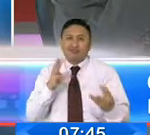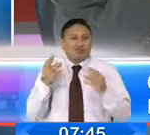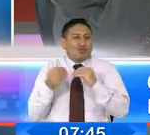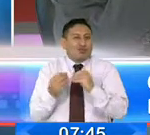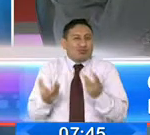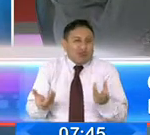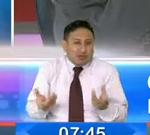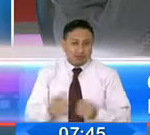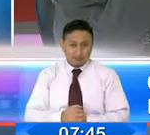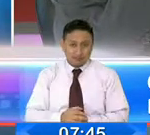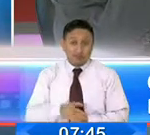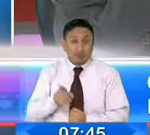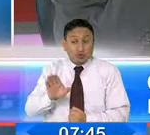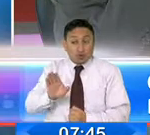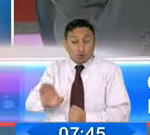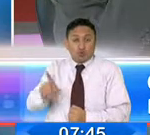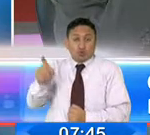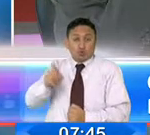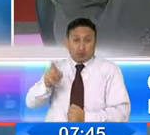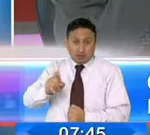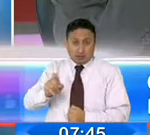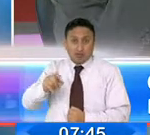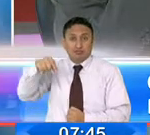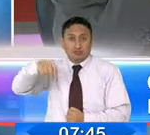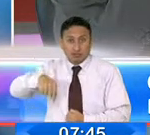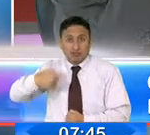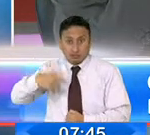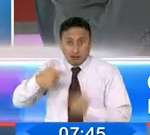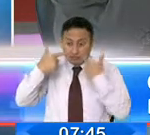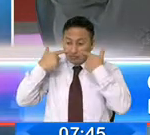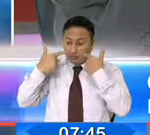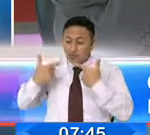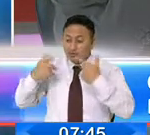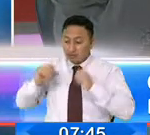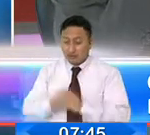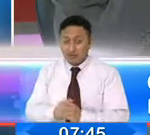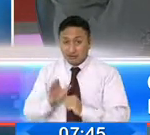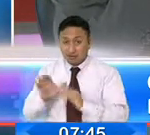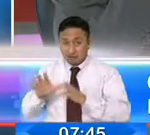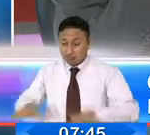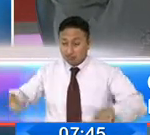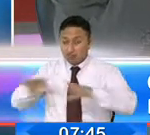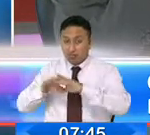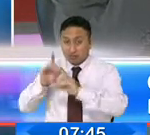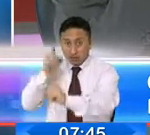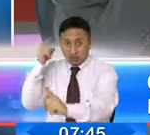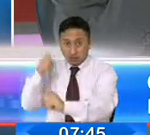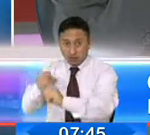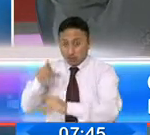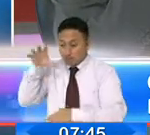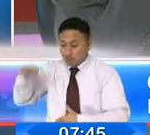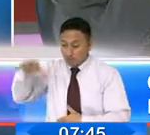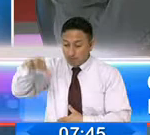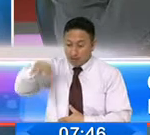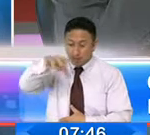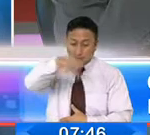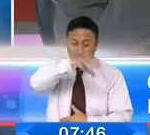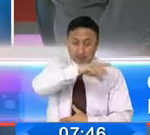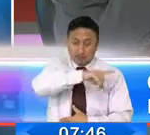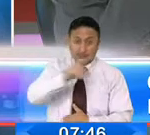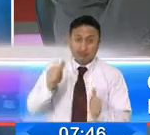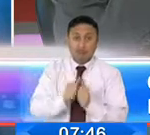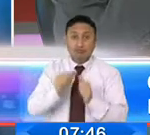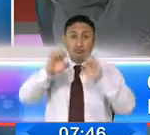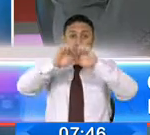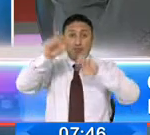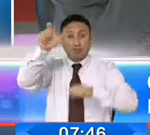Esas necesidades que las hemos monitoreado y las hemos mapeado de manera directa los sectores, con los empresarios,